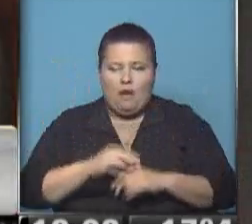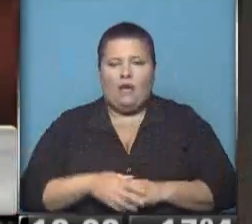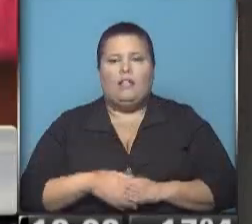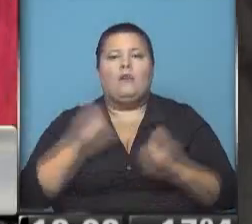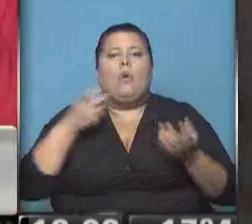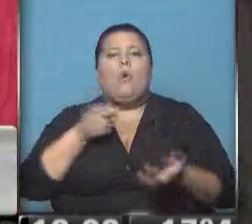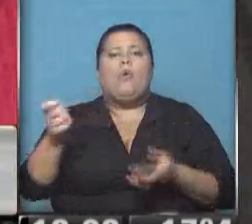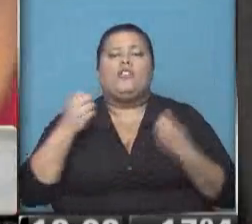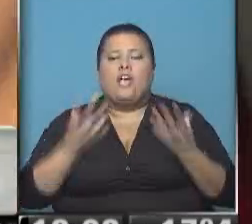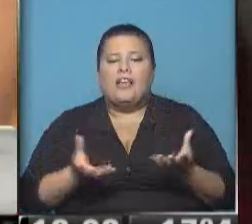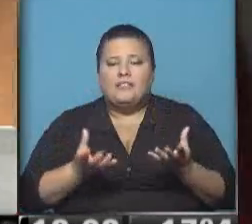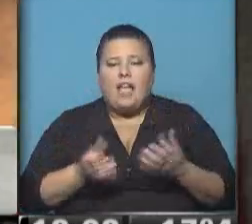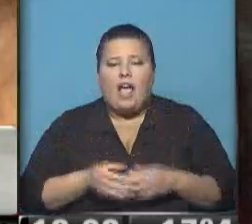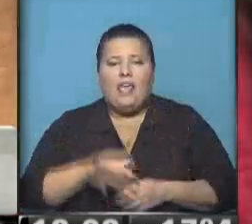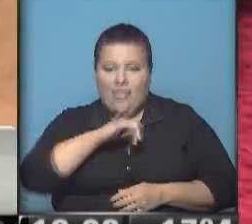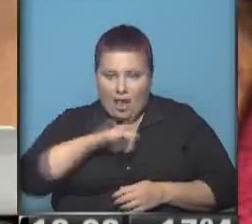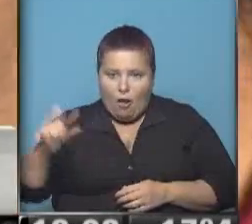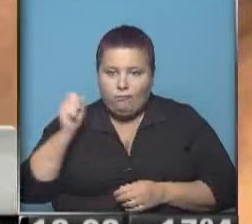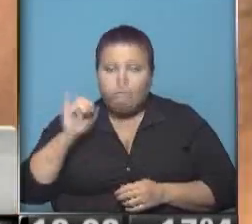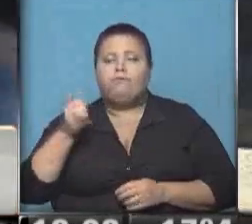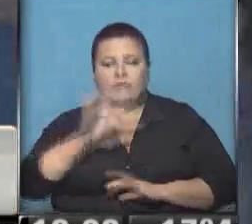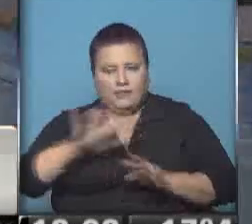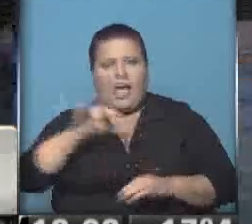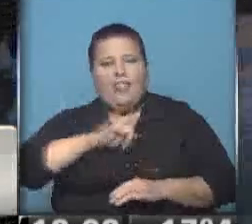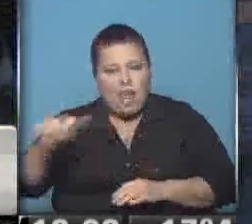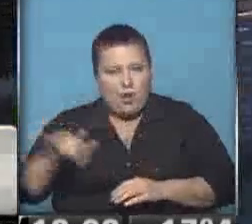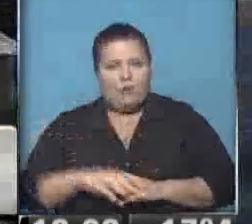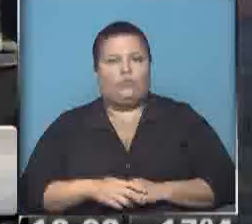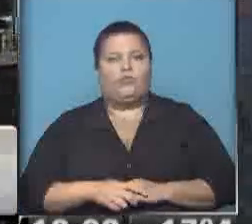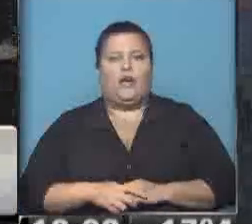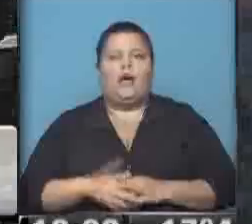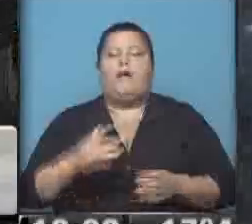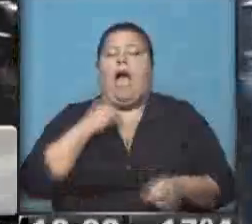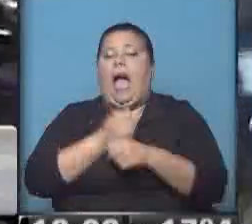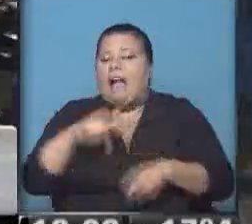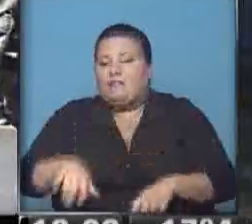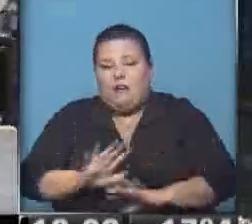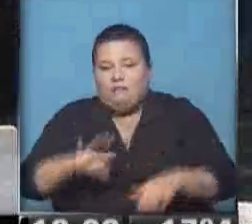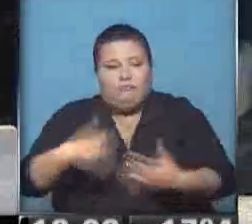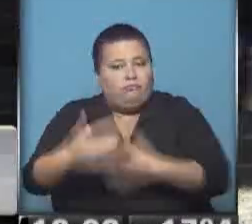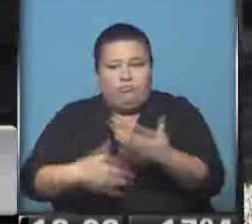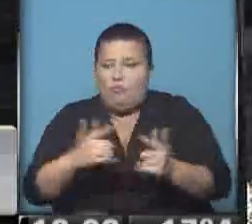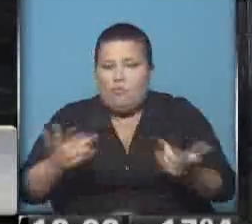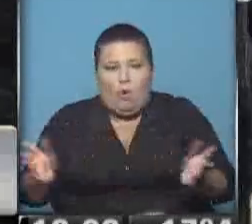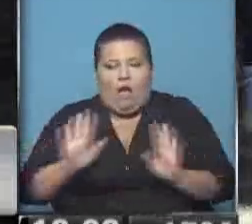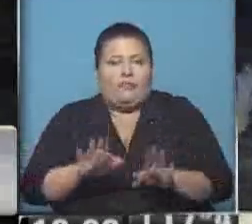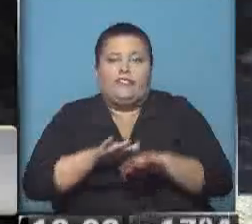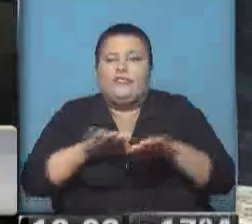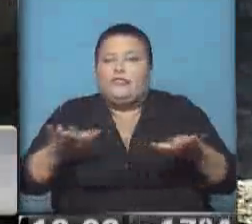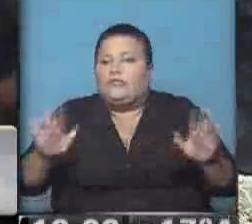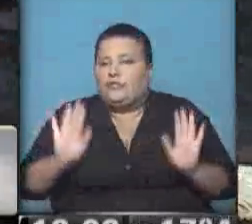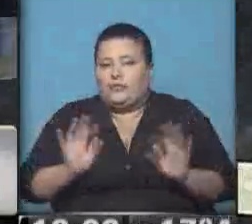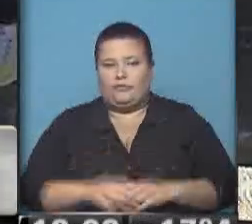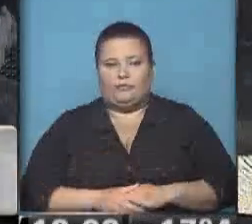instancia judicial? Mirá, sí, hicimos la denuncia, pero hasta ahora nada, no avanza. Está todo estancado